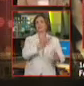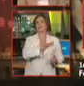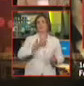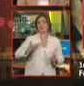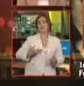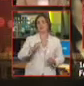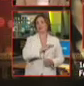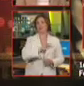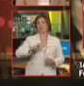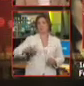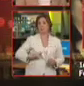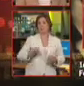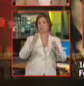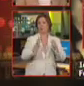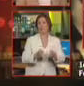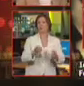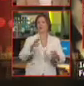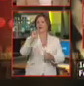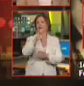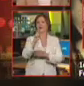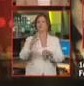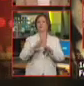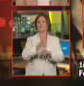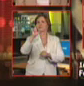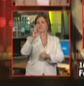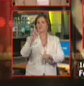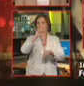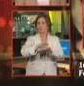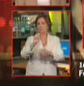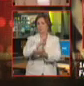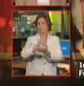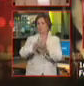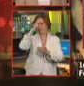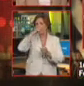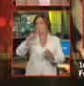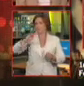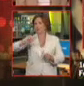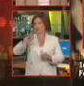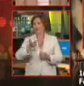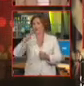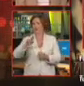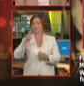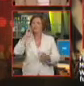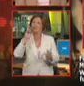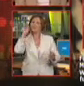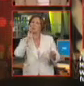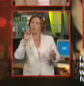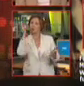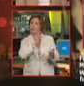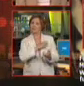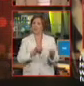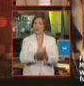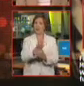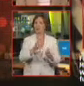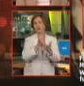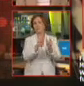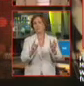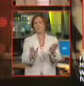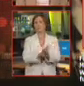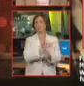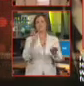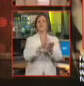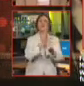Moreno Conrado regresó a la presidencia municipal estuvo en arraigo por 30 días en la Ciudad de México por la procuraduría general de la